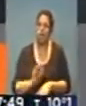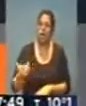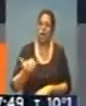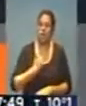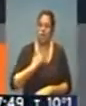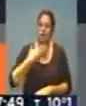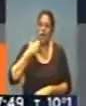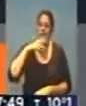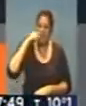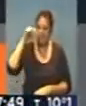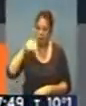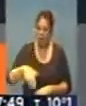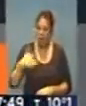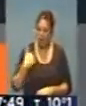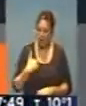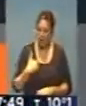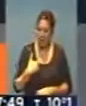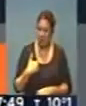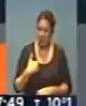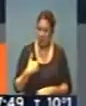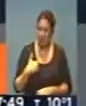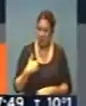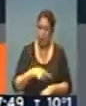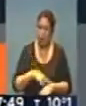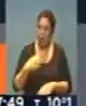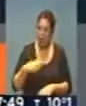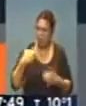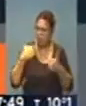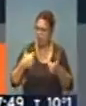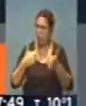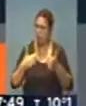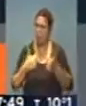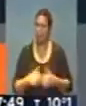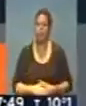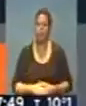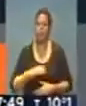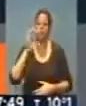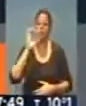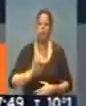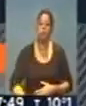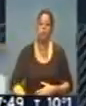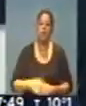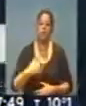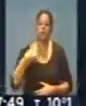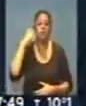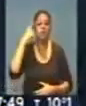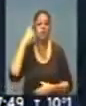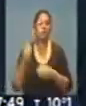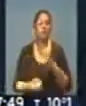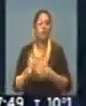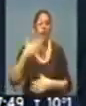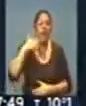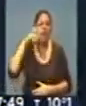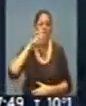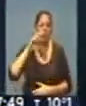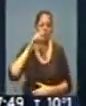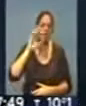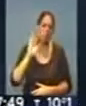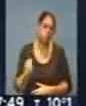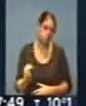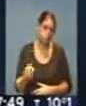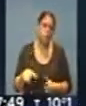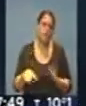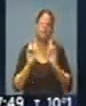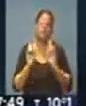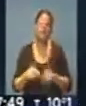el arte contemporáneo argentino está pasando por un momento extraordinario, no solo en la creación de sus artistas, que eso ya lo sabíamos, sino